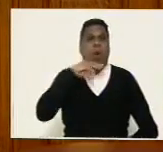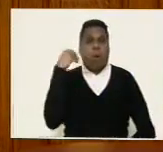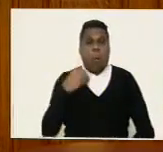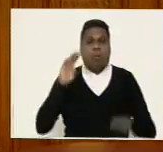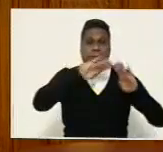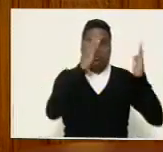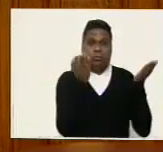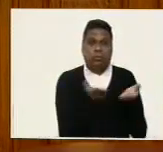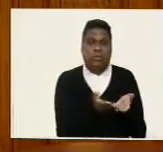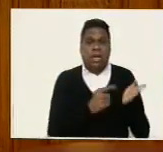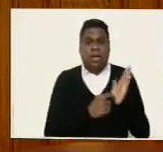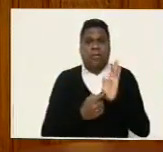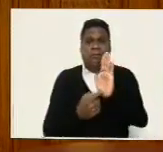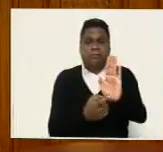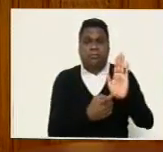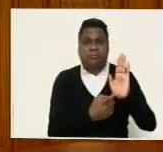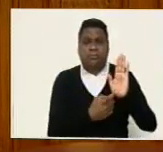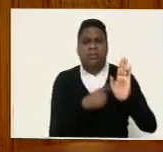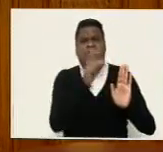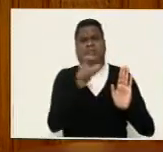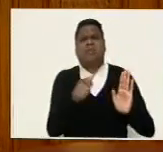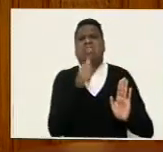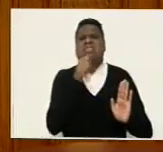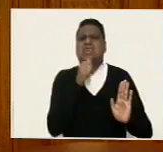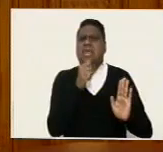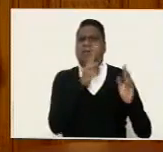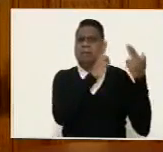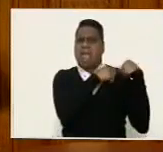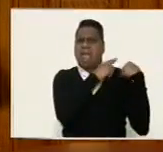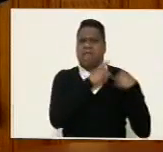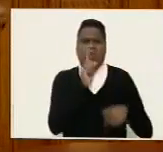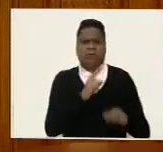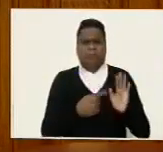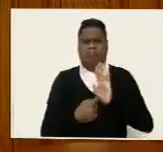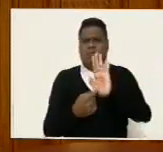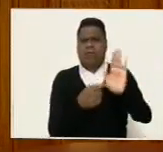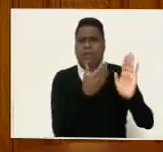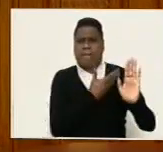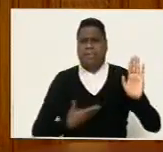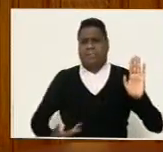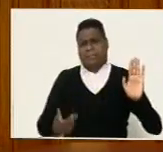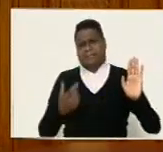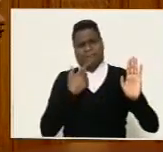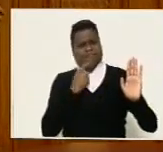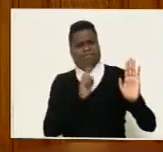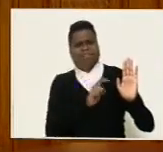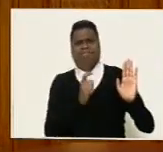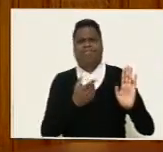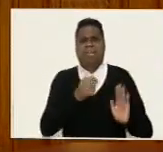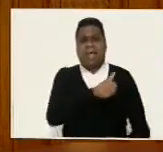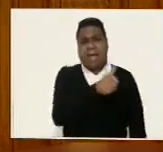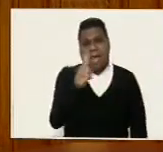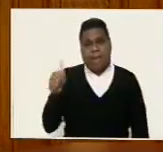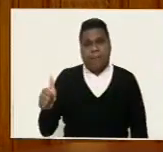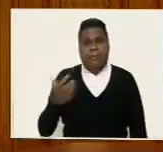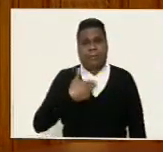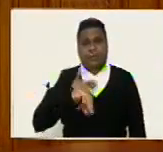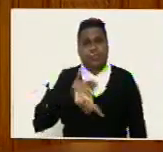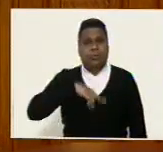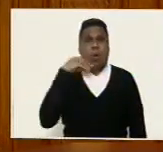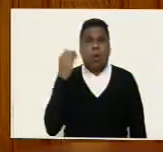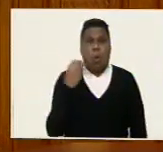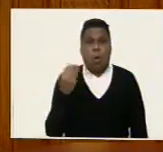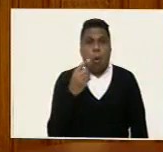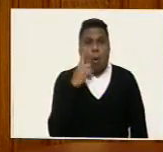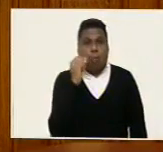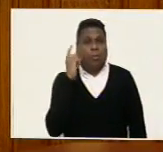insurgir contra quienes no les representan y a ser partícipes de la política a cada uno y cada una de los hombres y mujeres